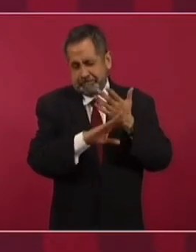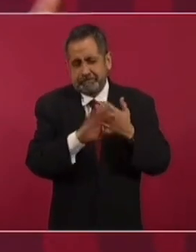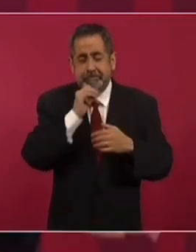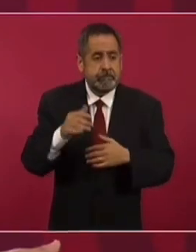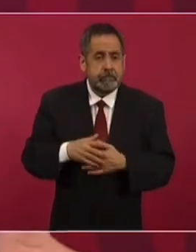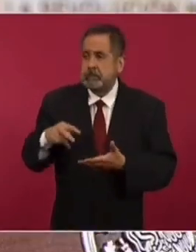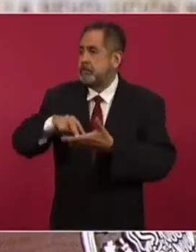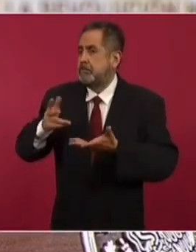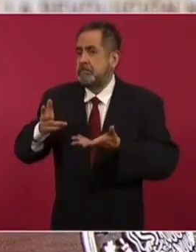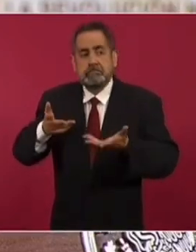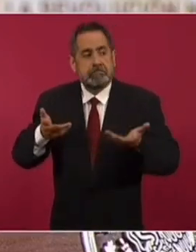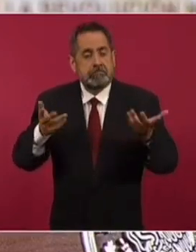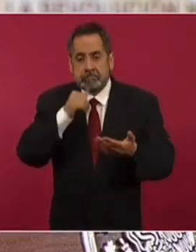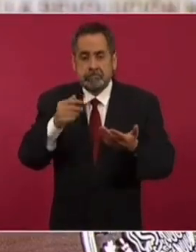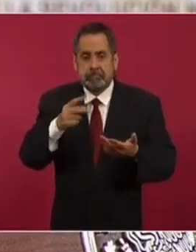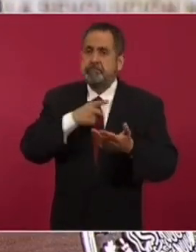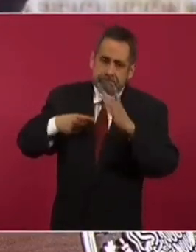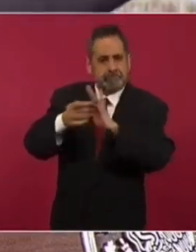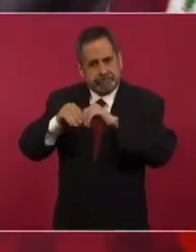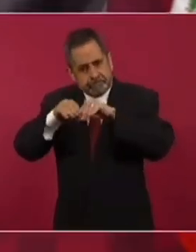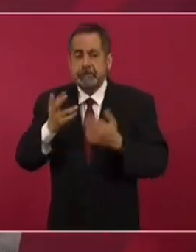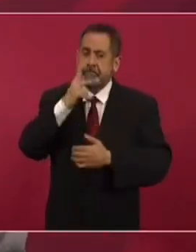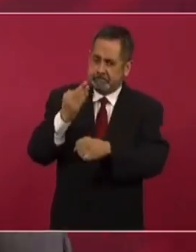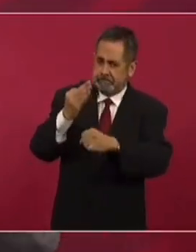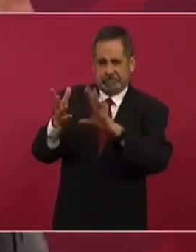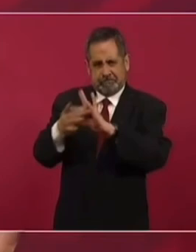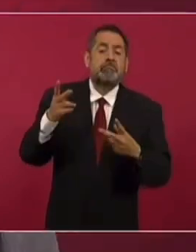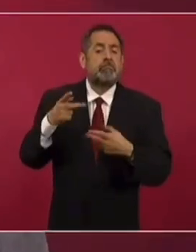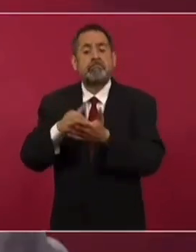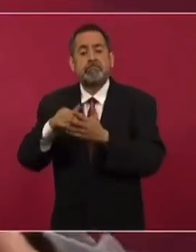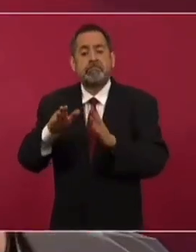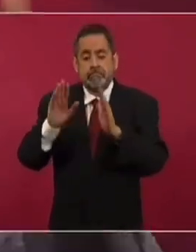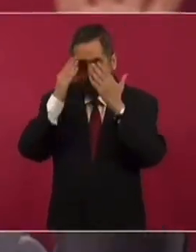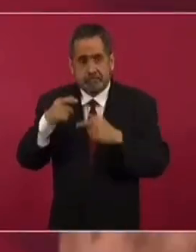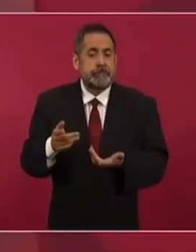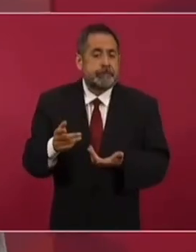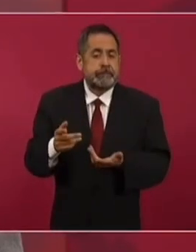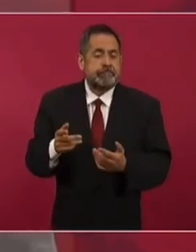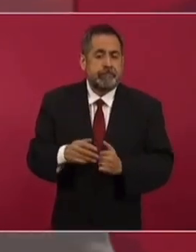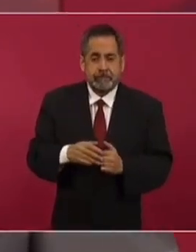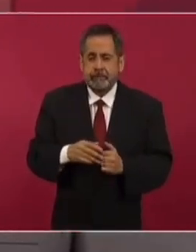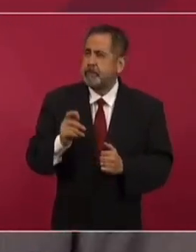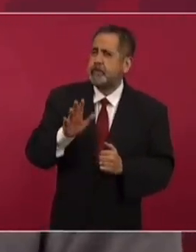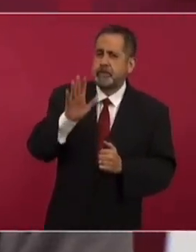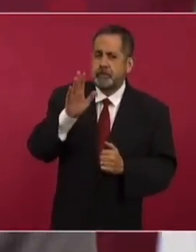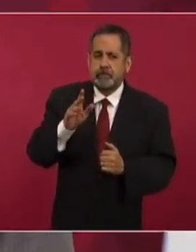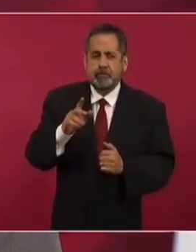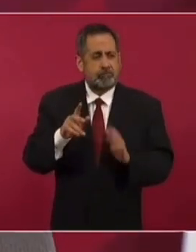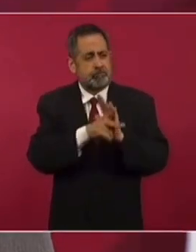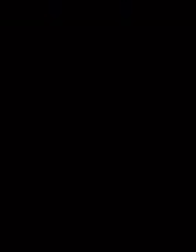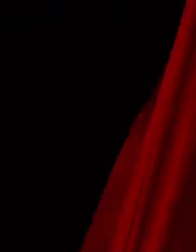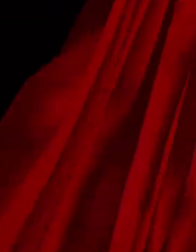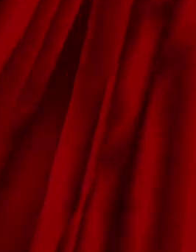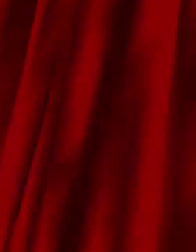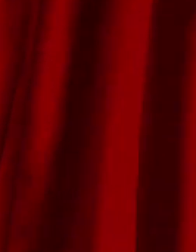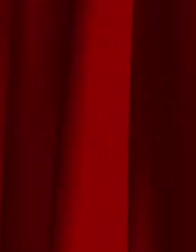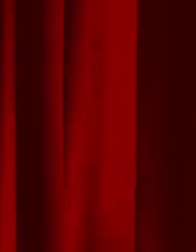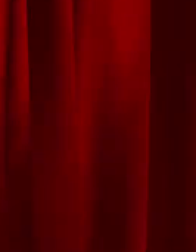reportajes, pues no estaríamos hablando aquí de esta situación. Y mucha gente, muchísimos, quedarían con la idea de que el periodismo es como el castillo de la pureza.